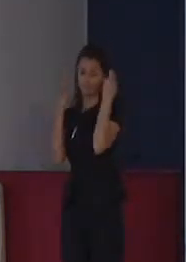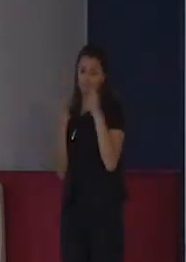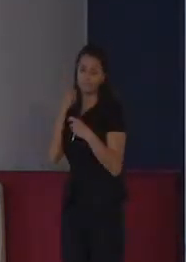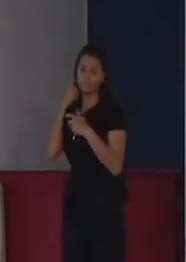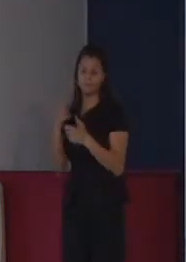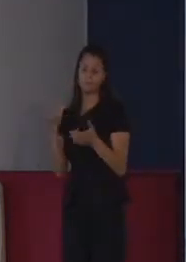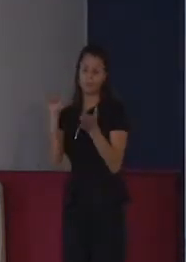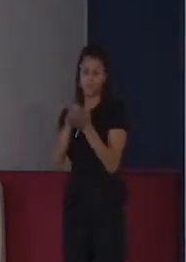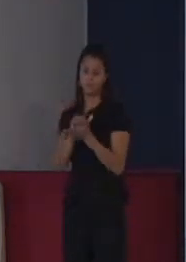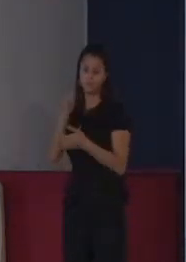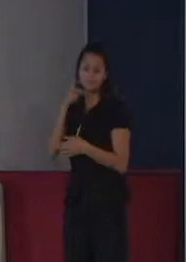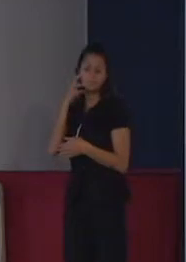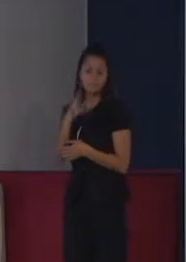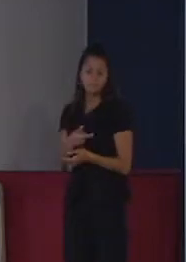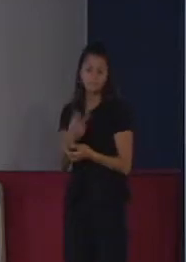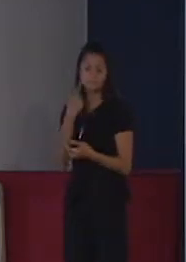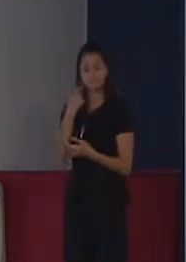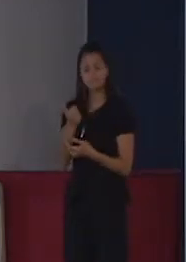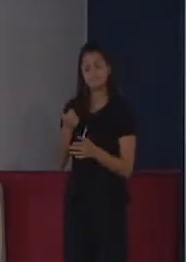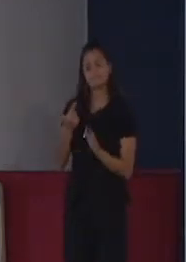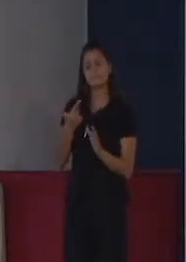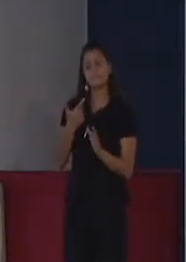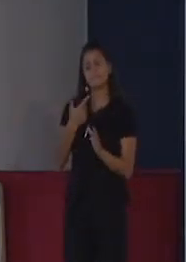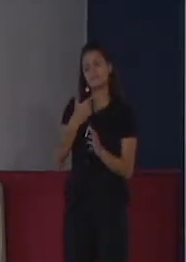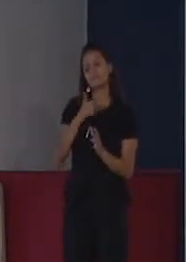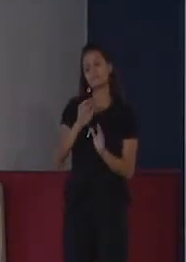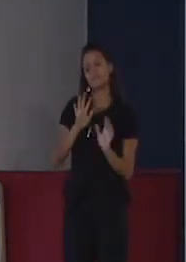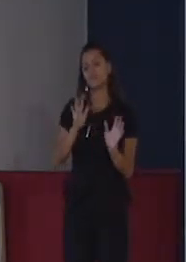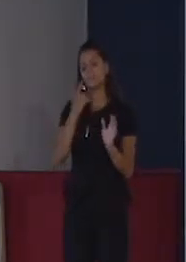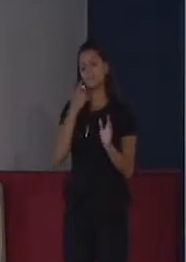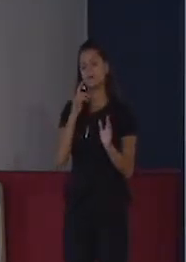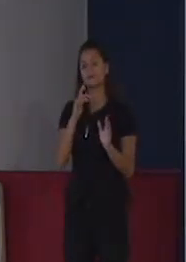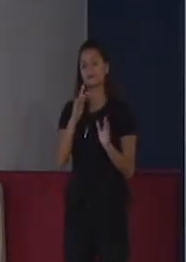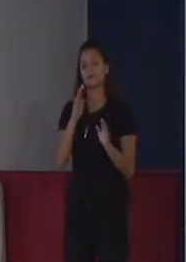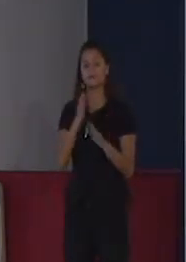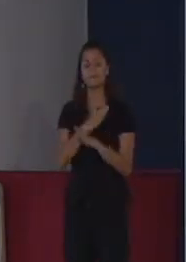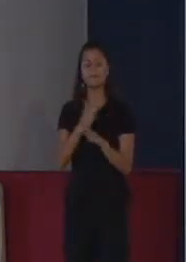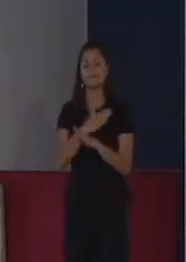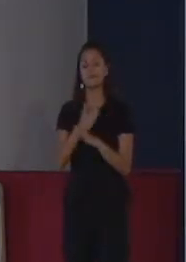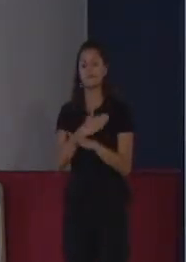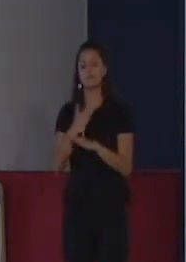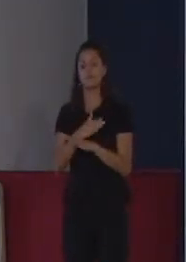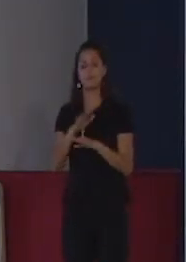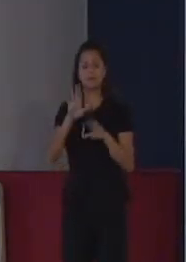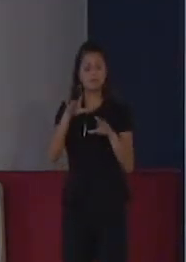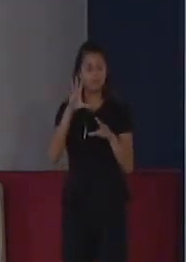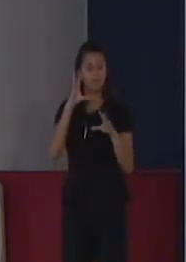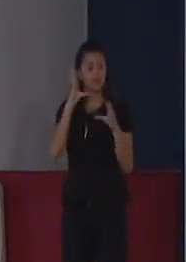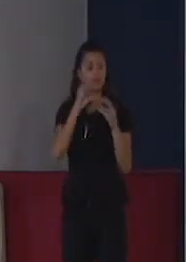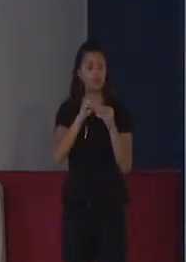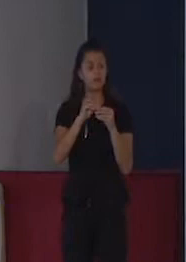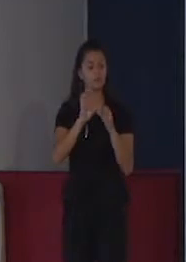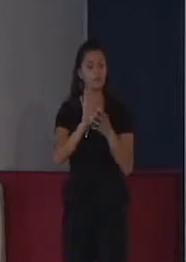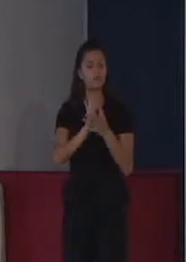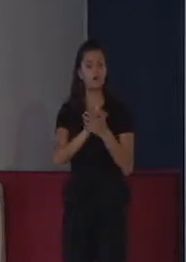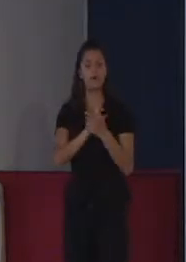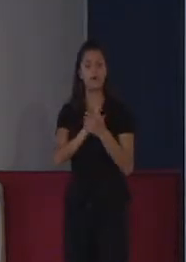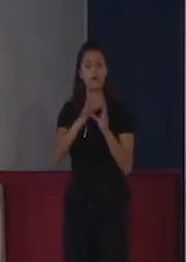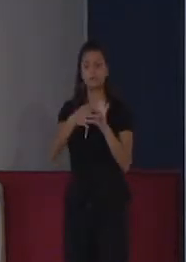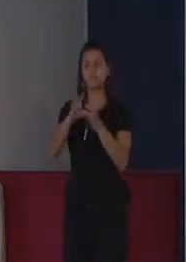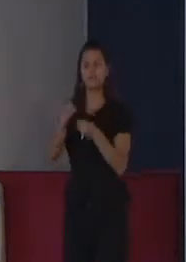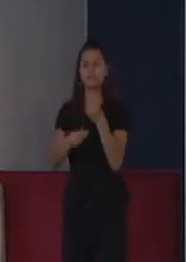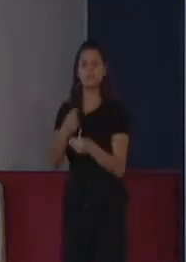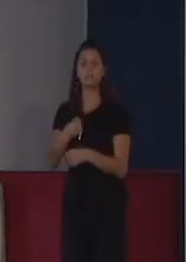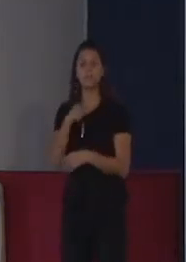grande. Es eso, es mirar, digo, no me gustaría que quedáramos ahí como en la brecha de que nos vamos a tomar la red, ¿qué vamos a hacer? No, sería buenísimo